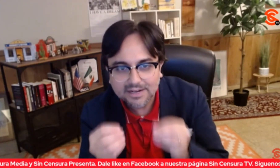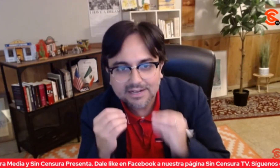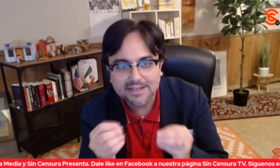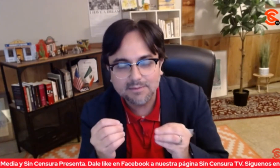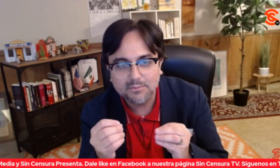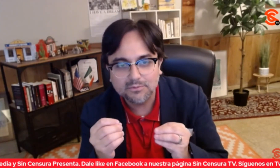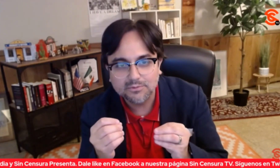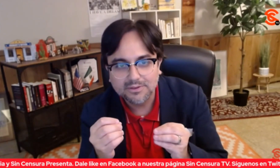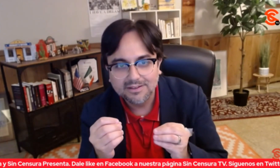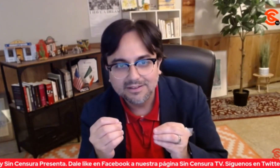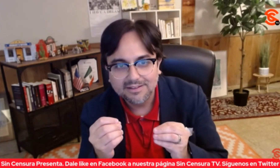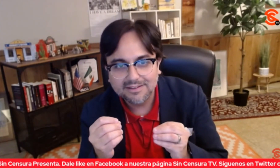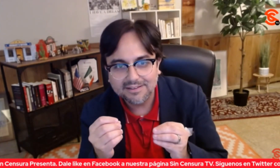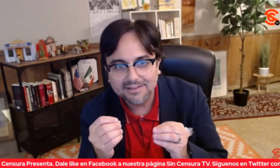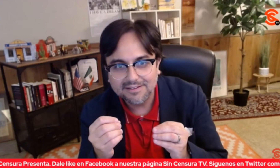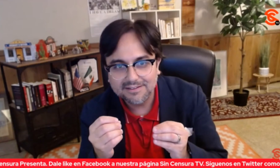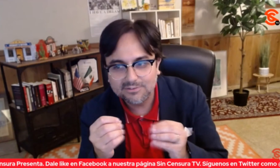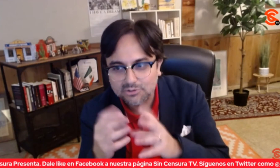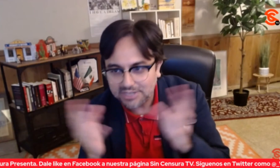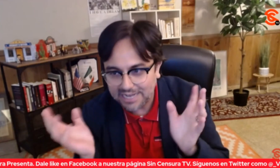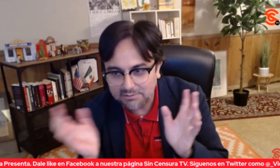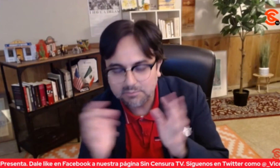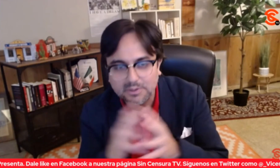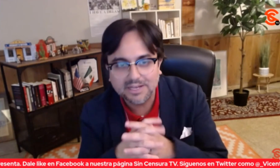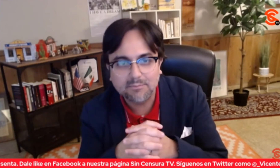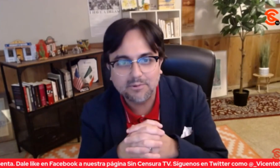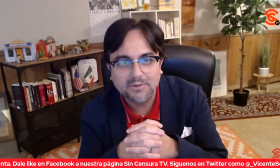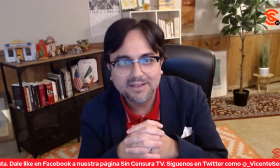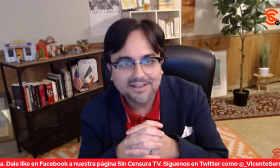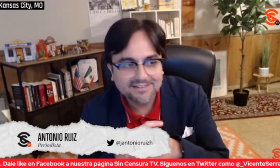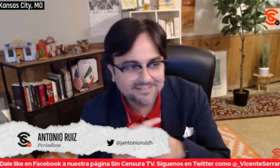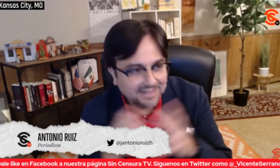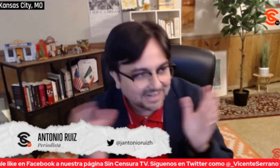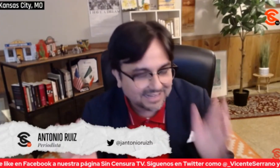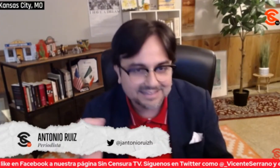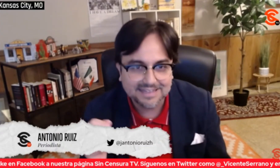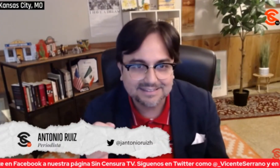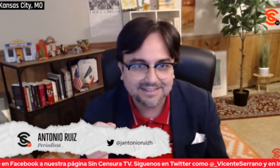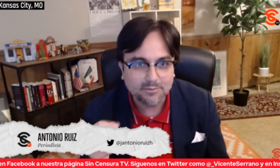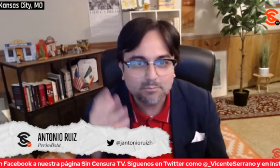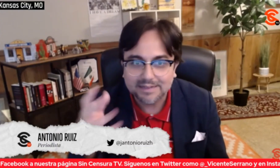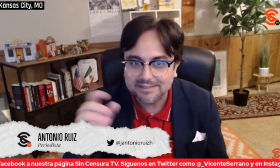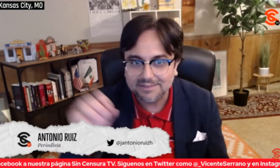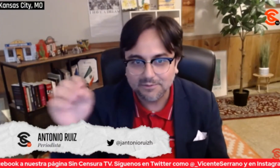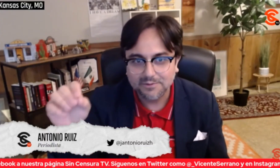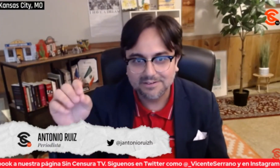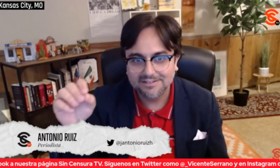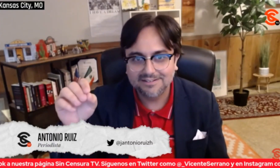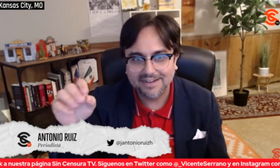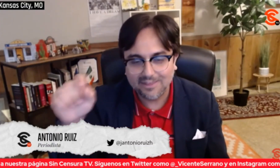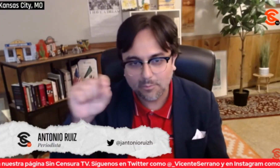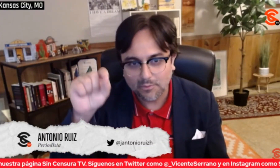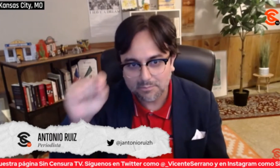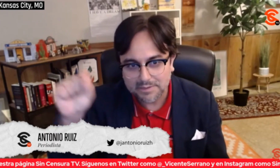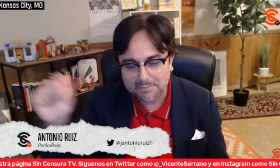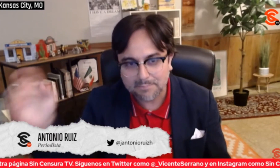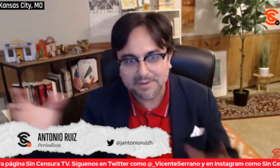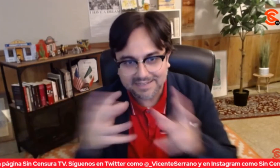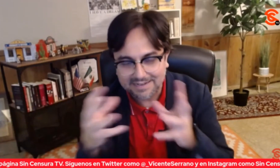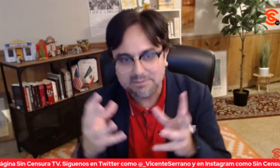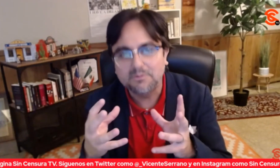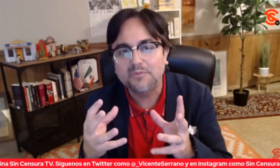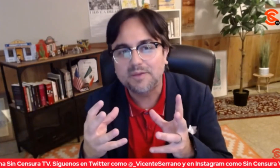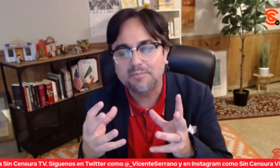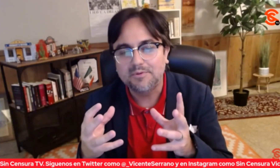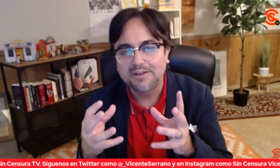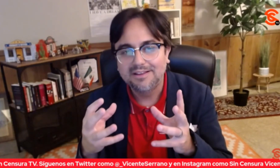no creeríamos que Xóchitl Gálvez, por ejemplo, sería la candidata de un partido creado por el PRI, PAN, PRD